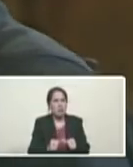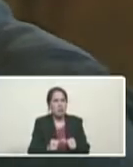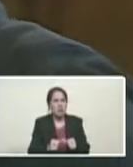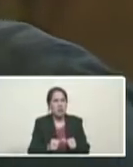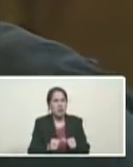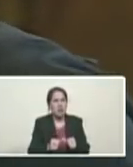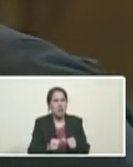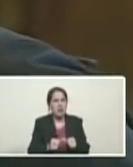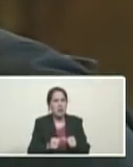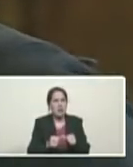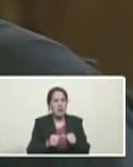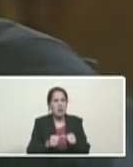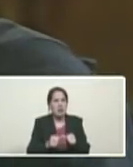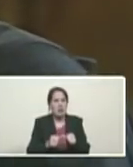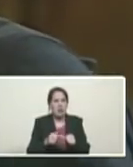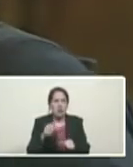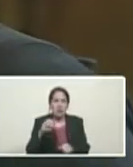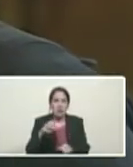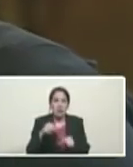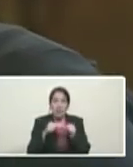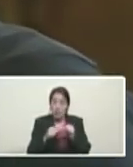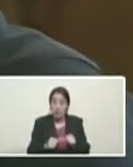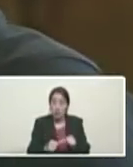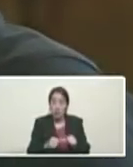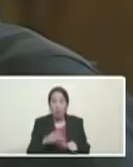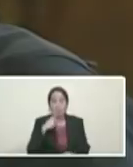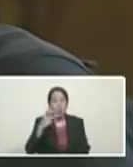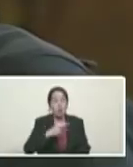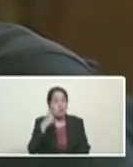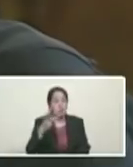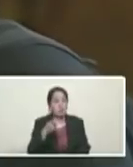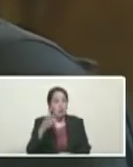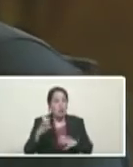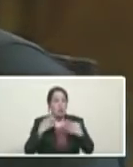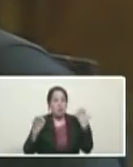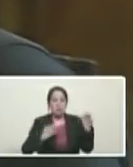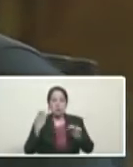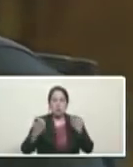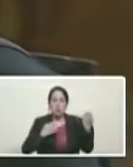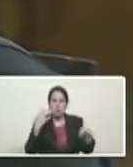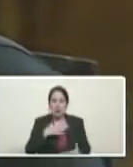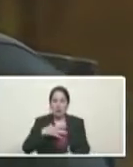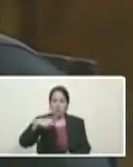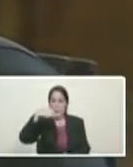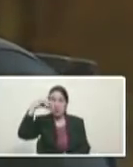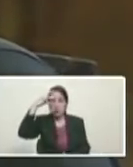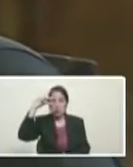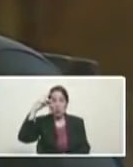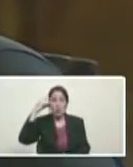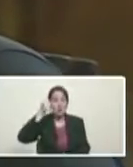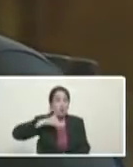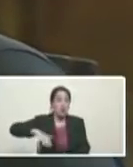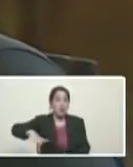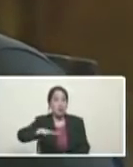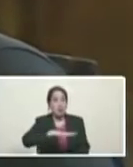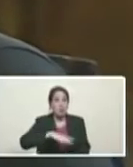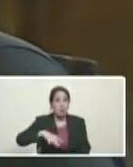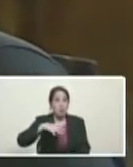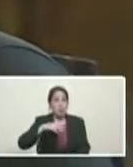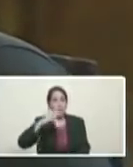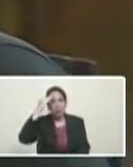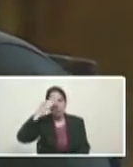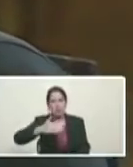estabilidad política social emocional y espiritual de nuestro pueblo como usted lo decía en este ejercicio anna karina